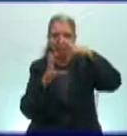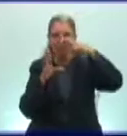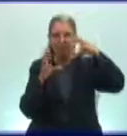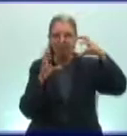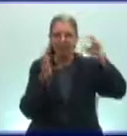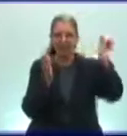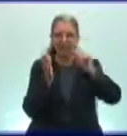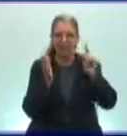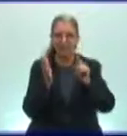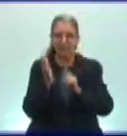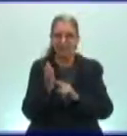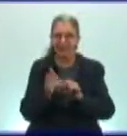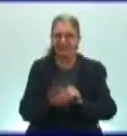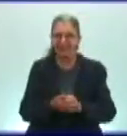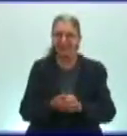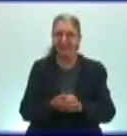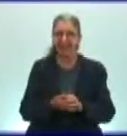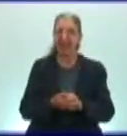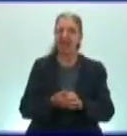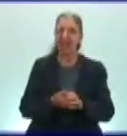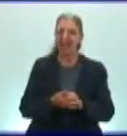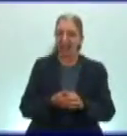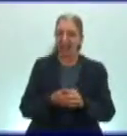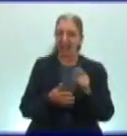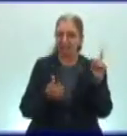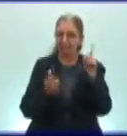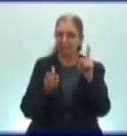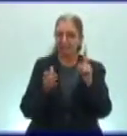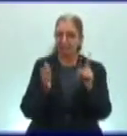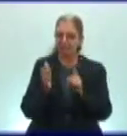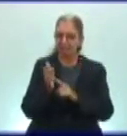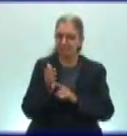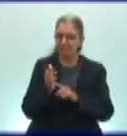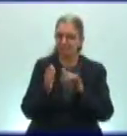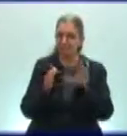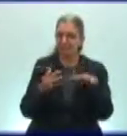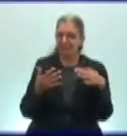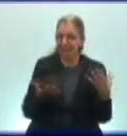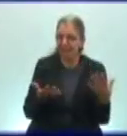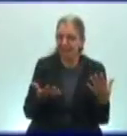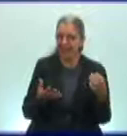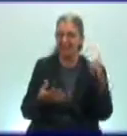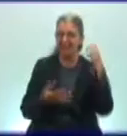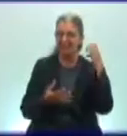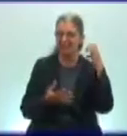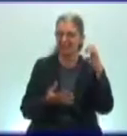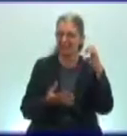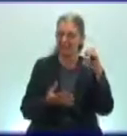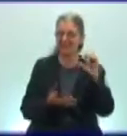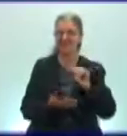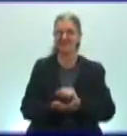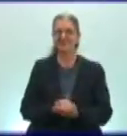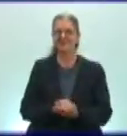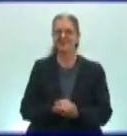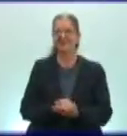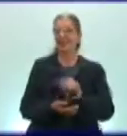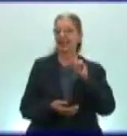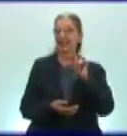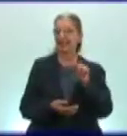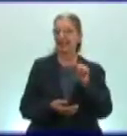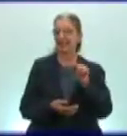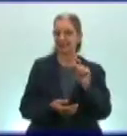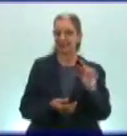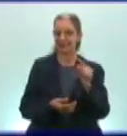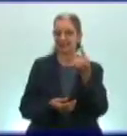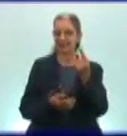electrónica. En la nube electrónica es en donde encontramos a los electrones. Esta es la